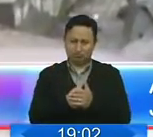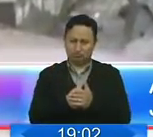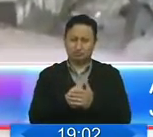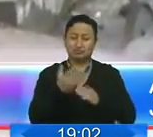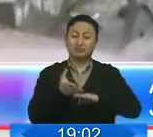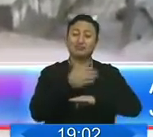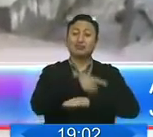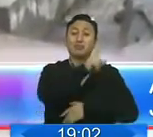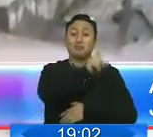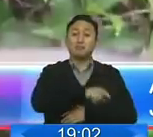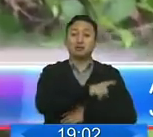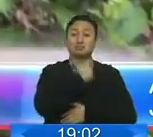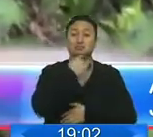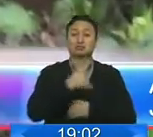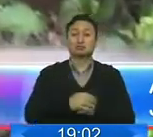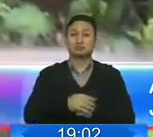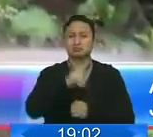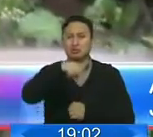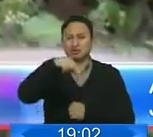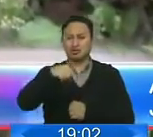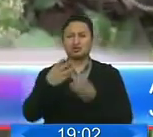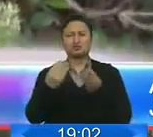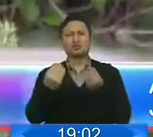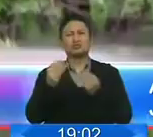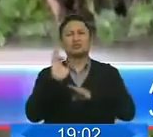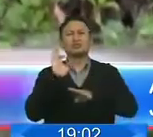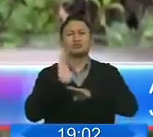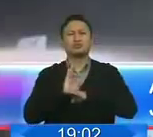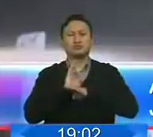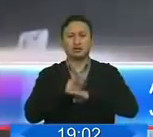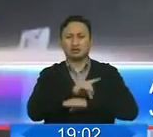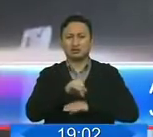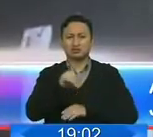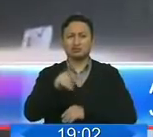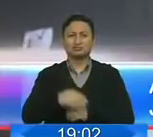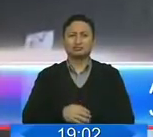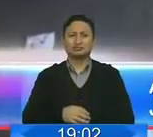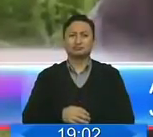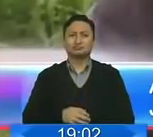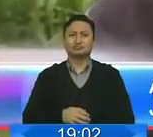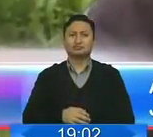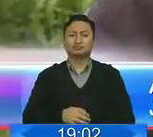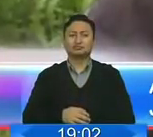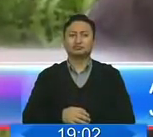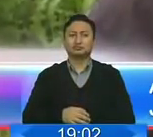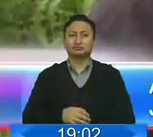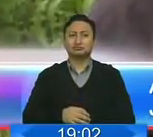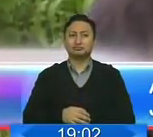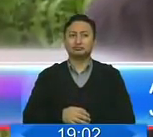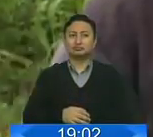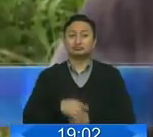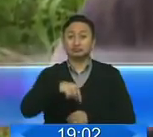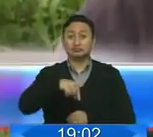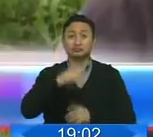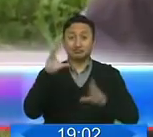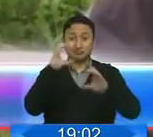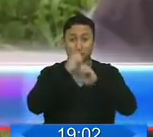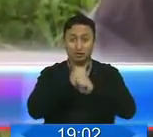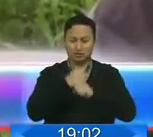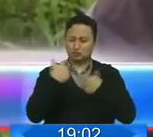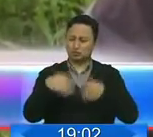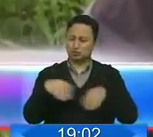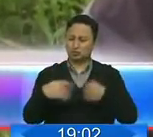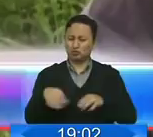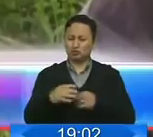del lugar se muestran como testigos de los factores que inciden en los diferentes percances. Sí, a veces de noche circulan bastante. No hay